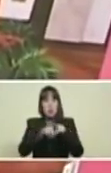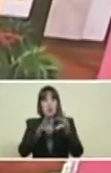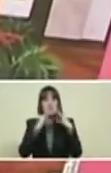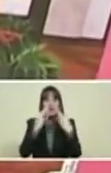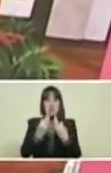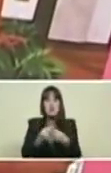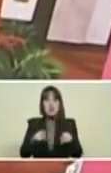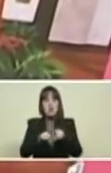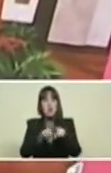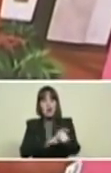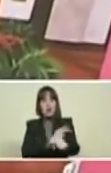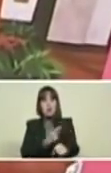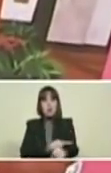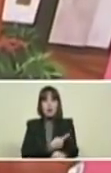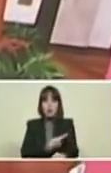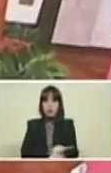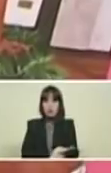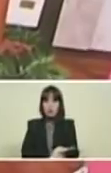hermandad.